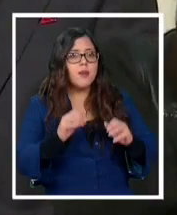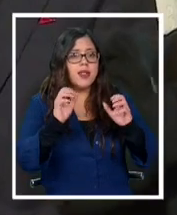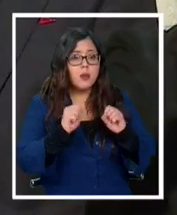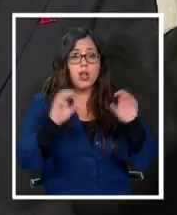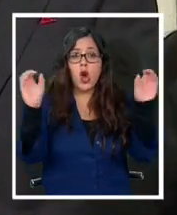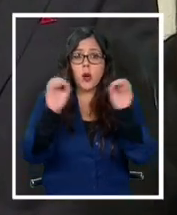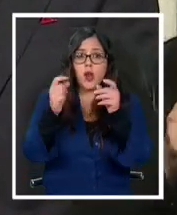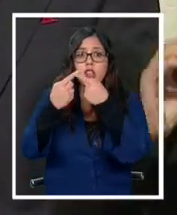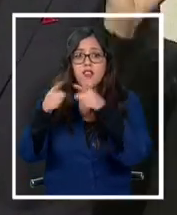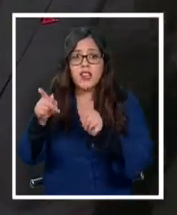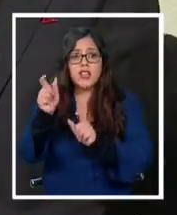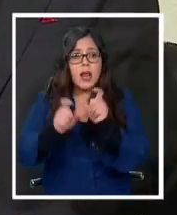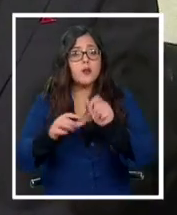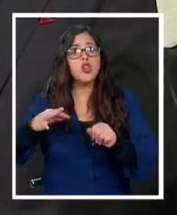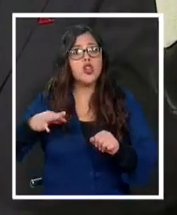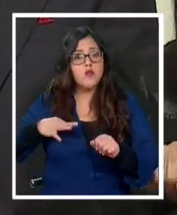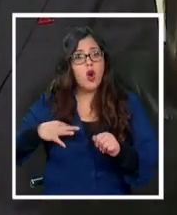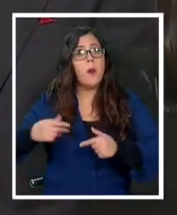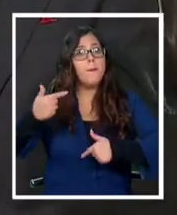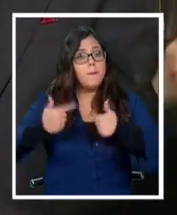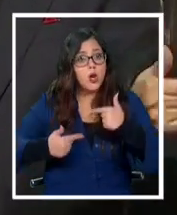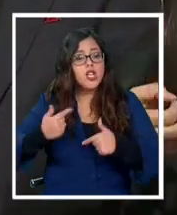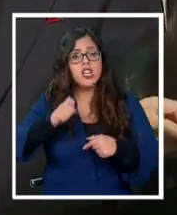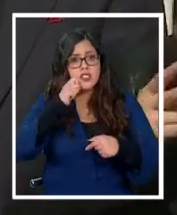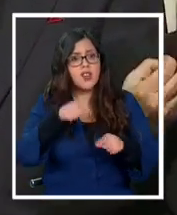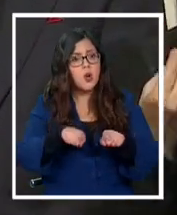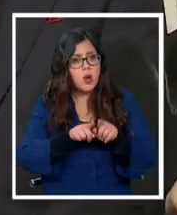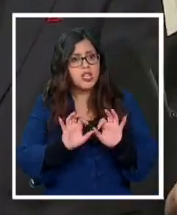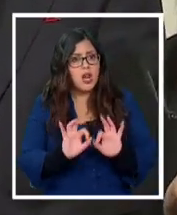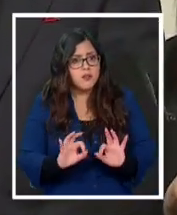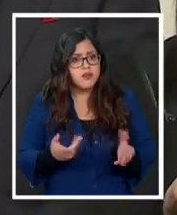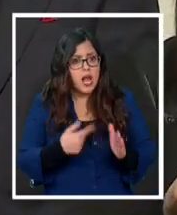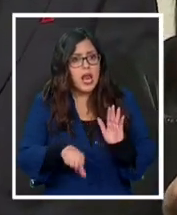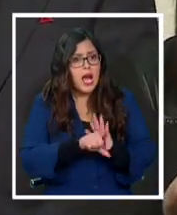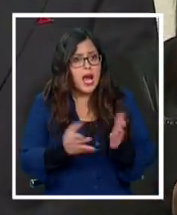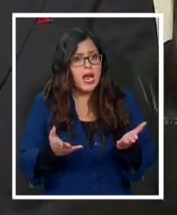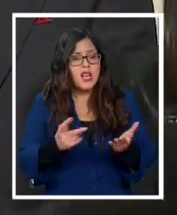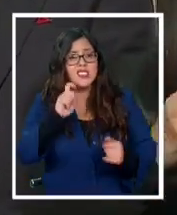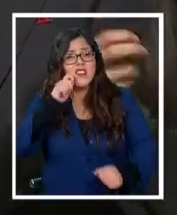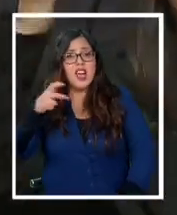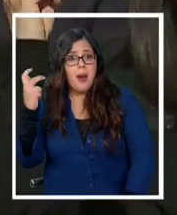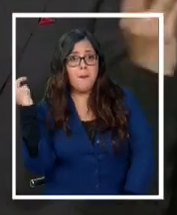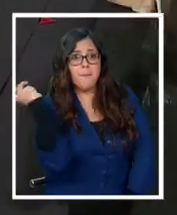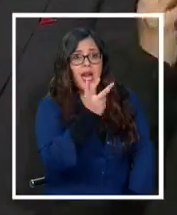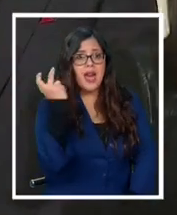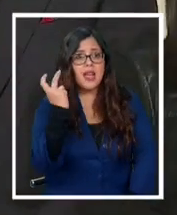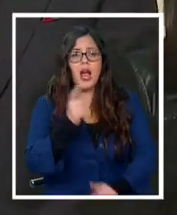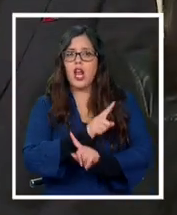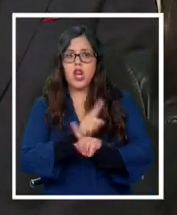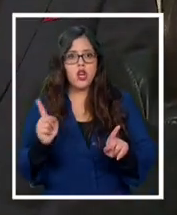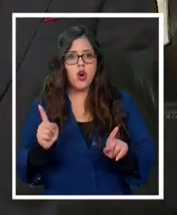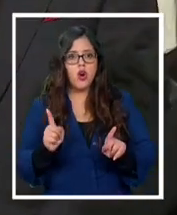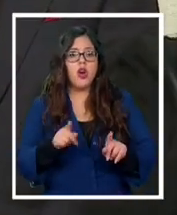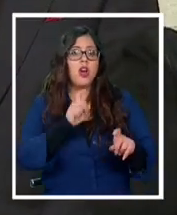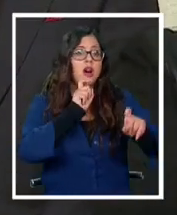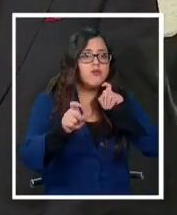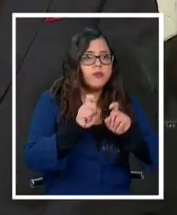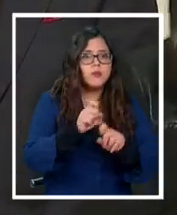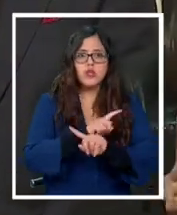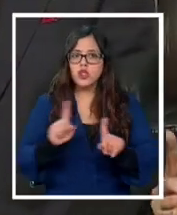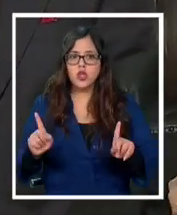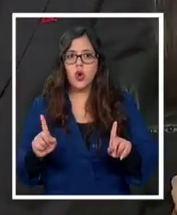diferencias entre ciudadanos las diferencias políticas que son legítimas no es tirando piedras o no es insultando